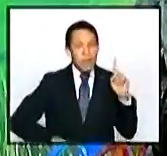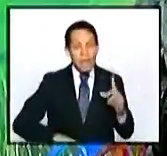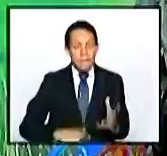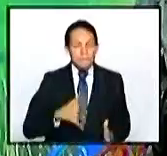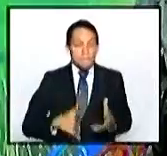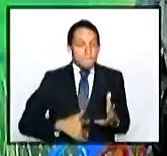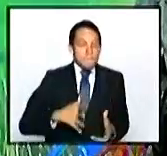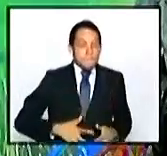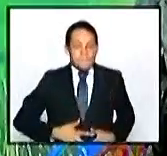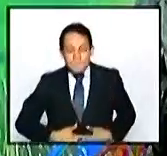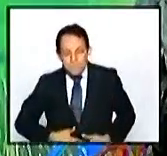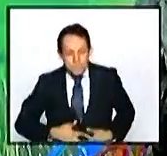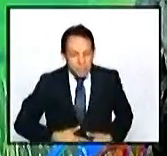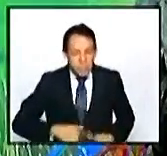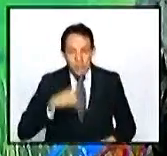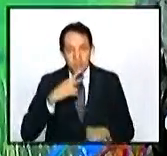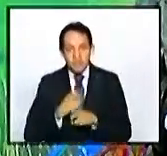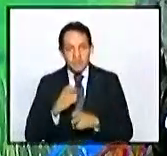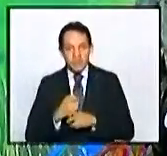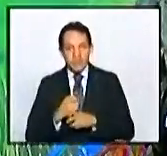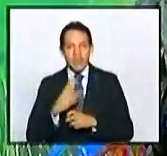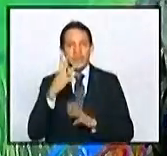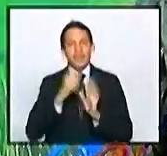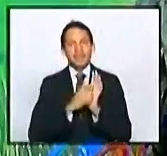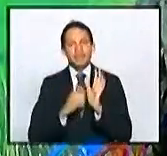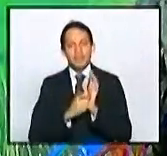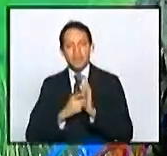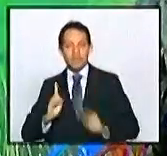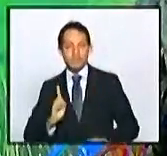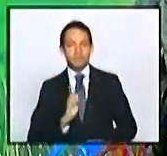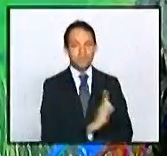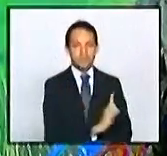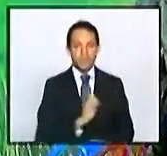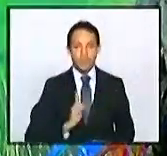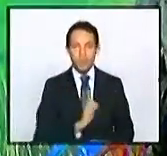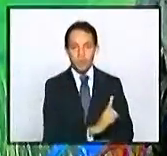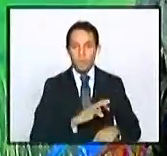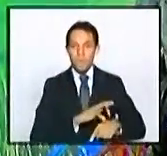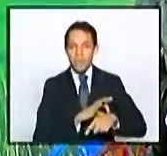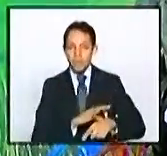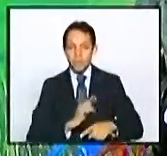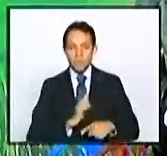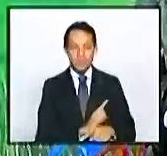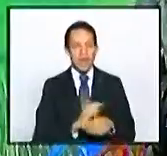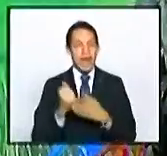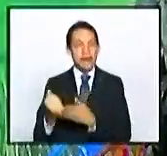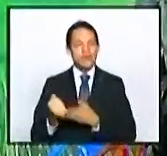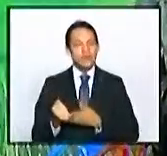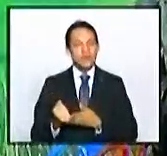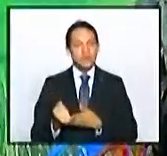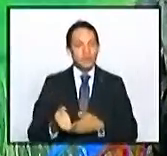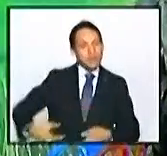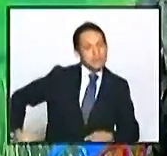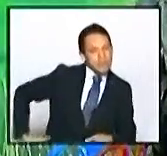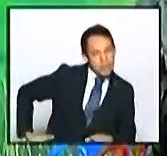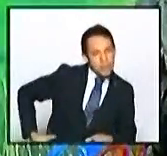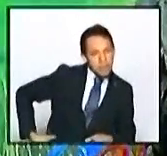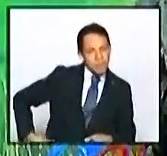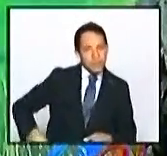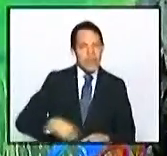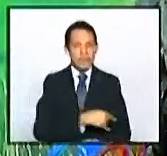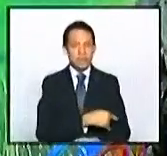yendo 3 veces a la semana a un equipo de nefrología para que le pongan allá en sus